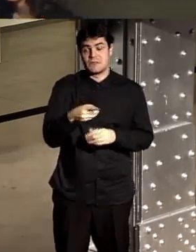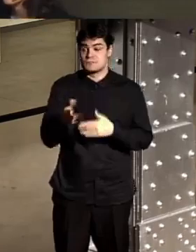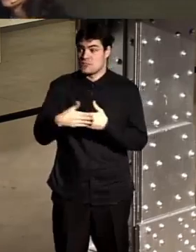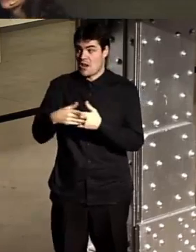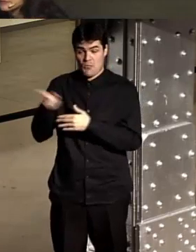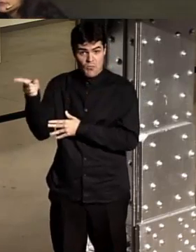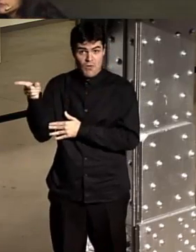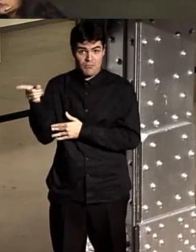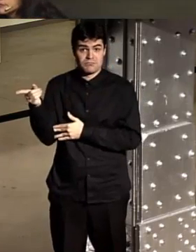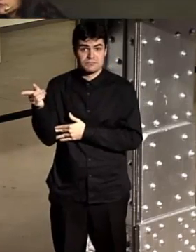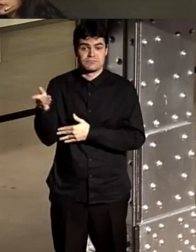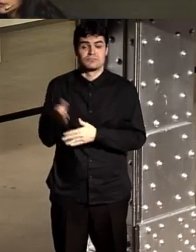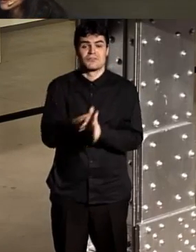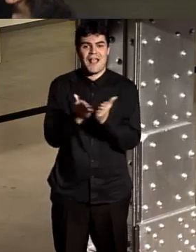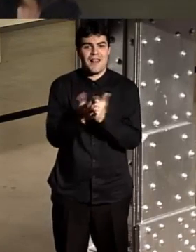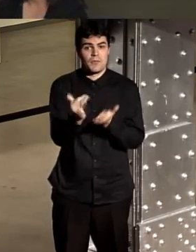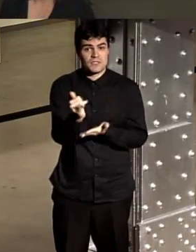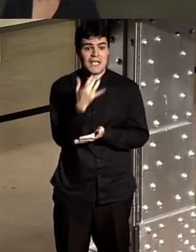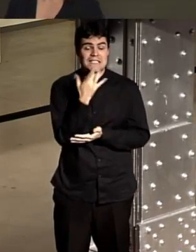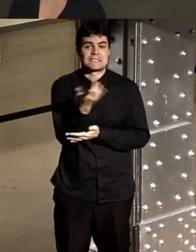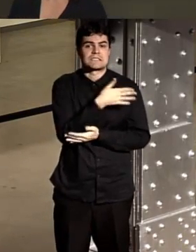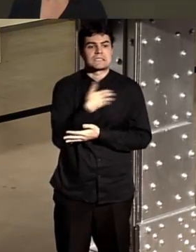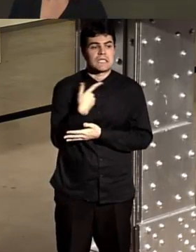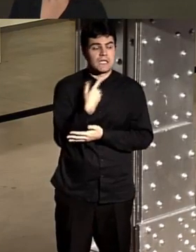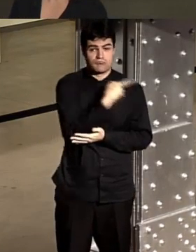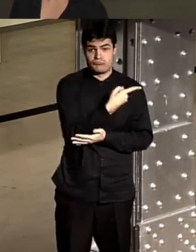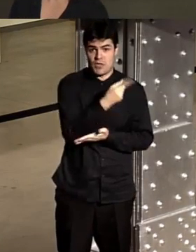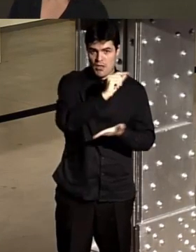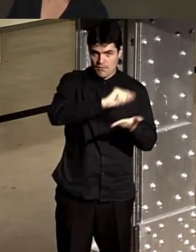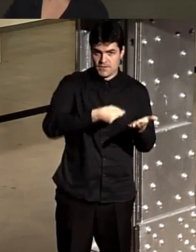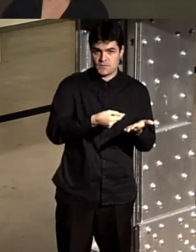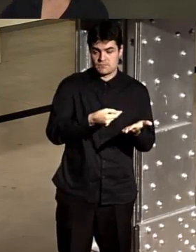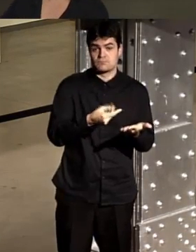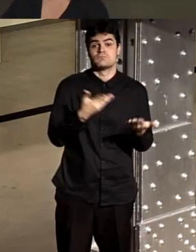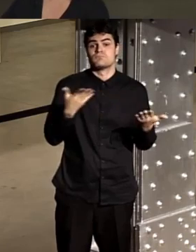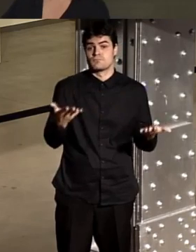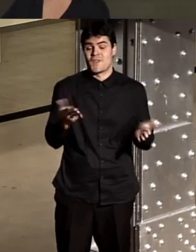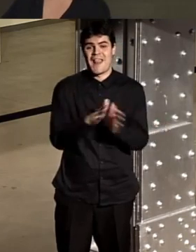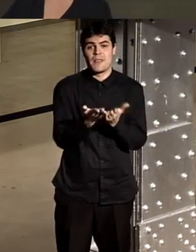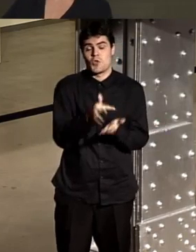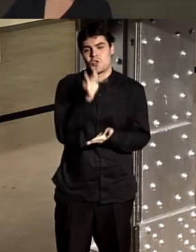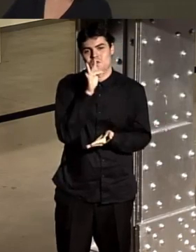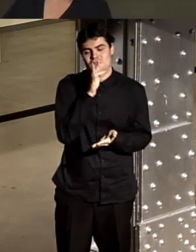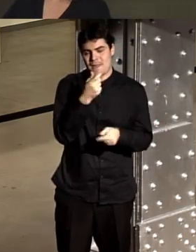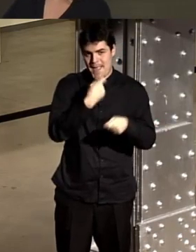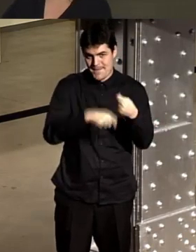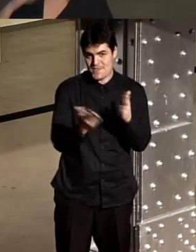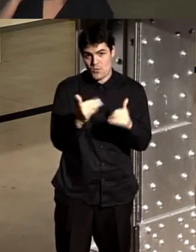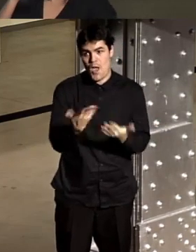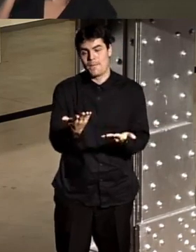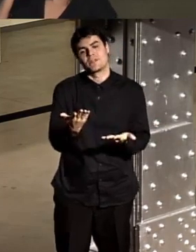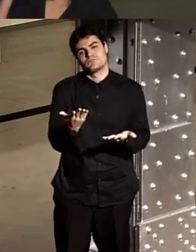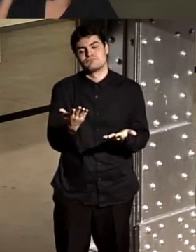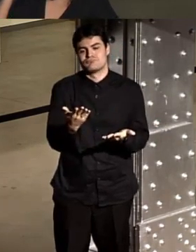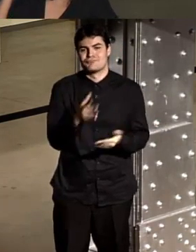quiere que Lindsay Addario se lo firme, y que sepan que el libro aún no está a la venta, que sale a la venta el día 10, pero que hemos adelantado el libro